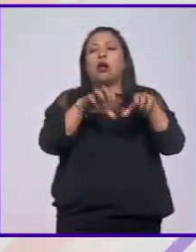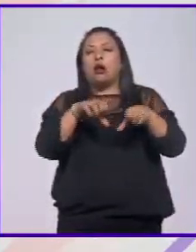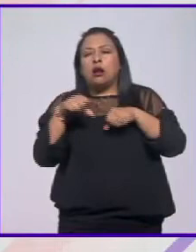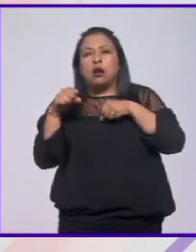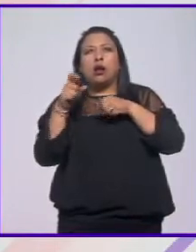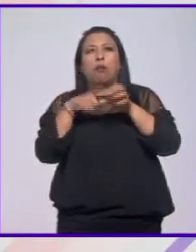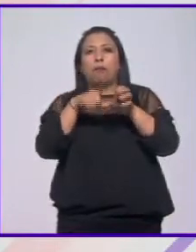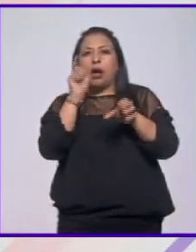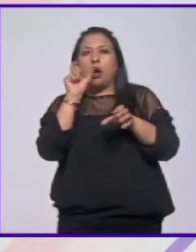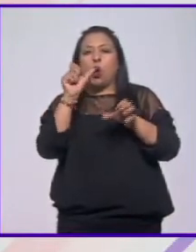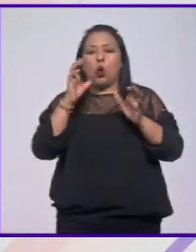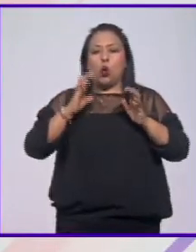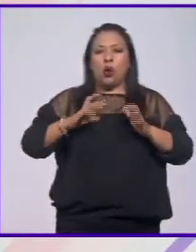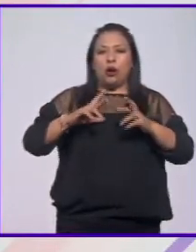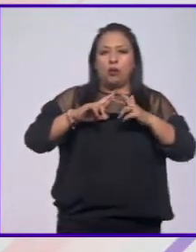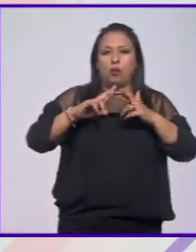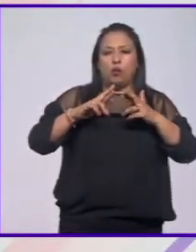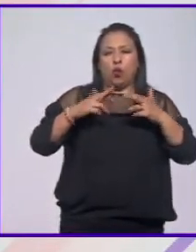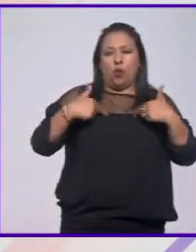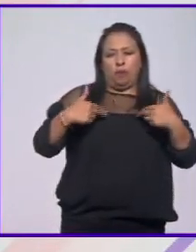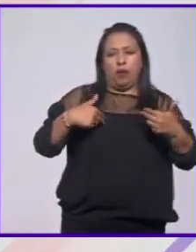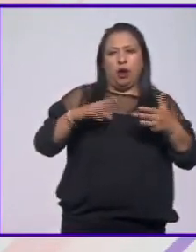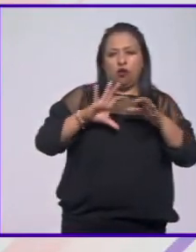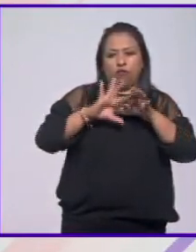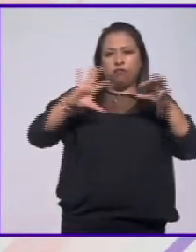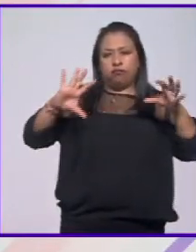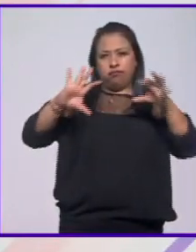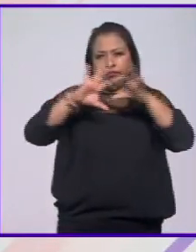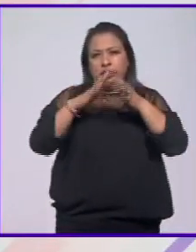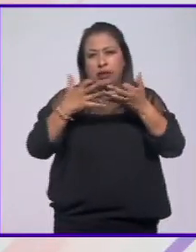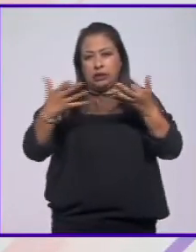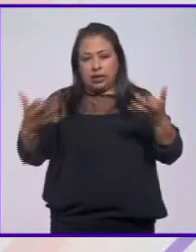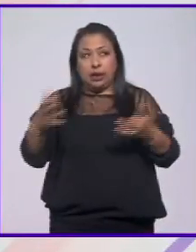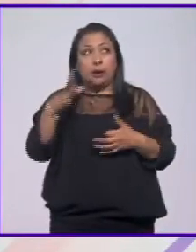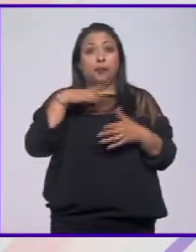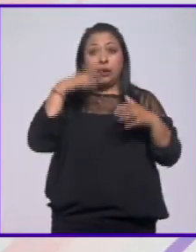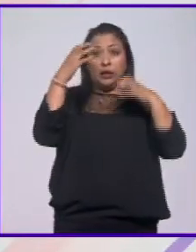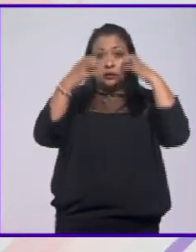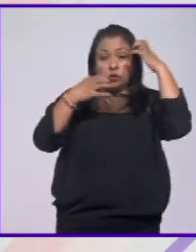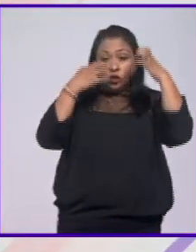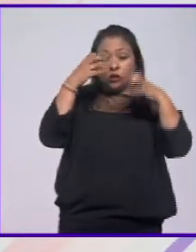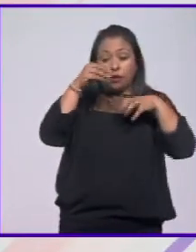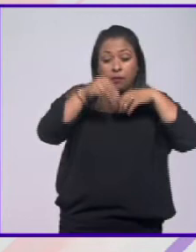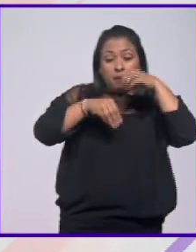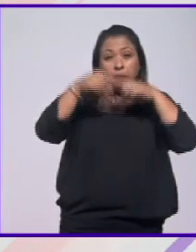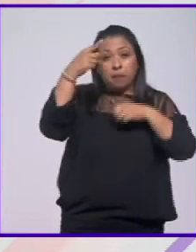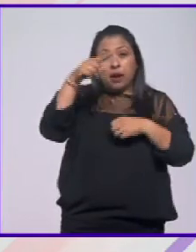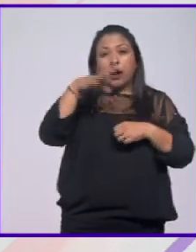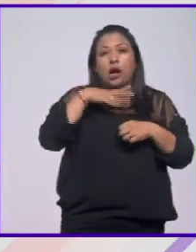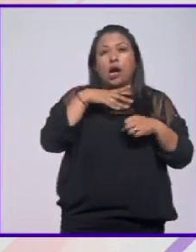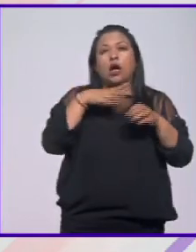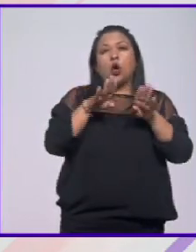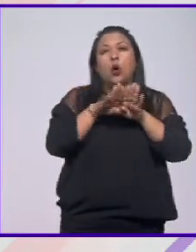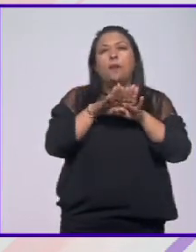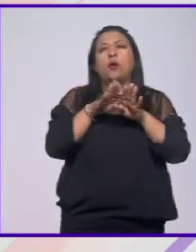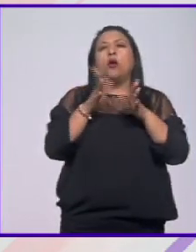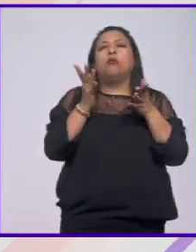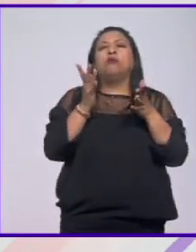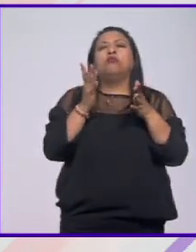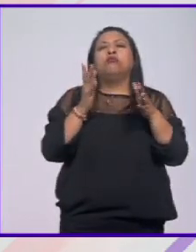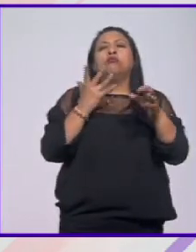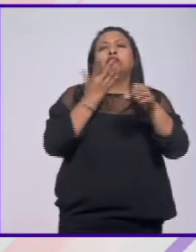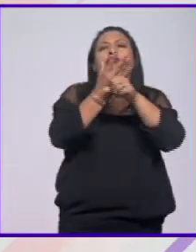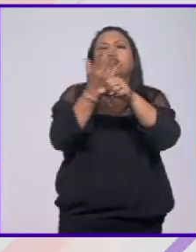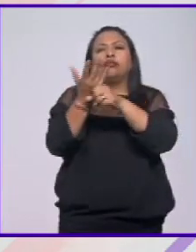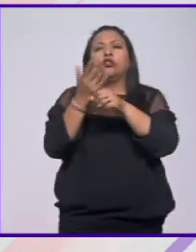relación del cuerpo humano con la tierra. La exposición está diseñada para que sean acentos, comentarios e